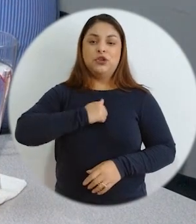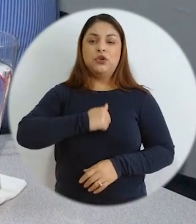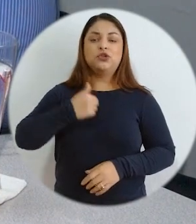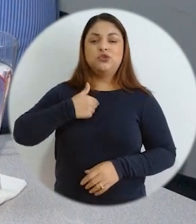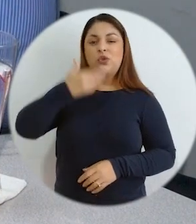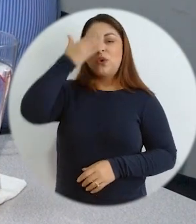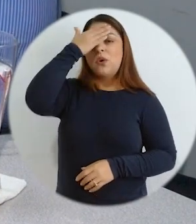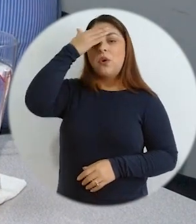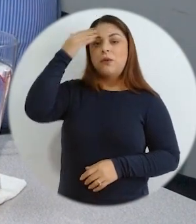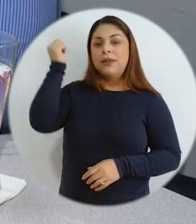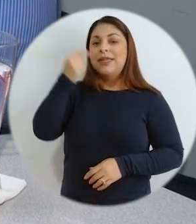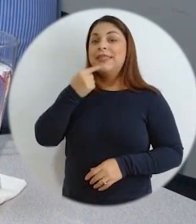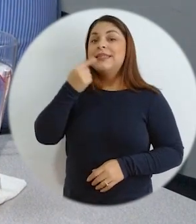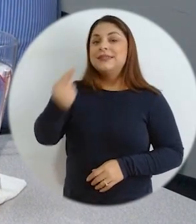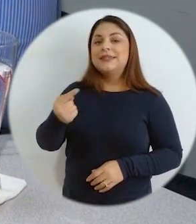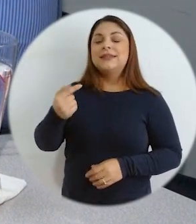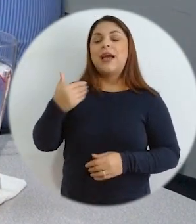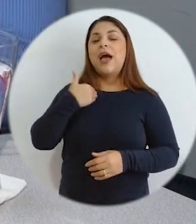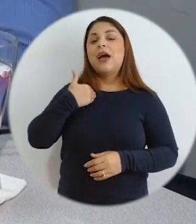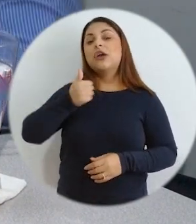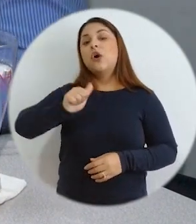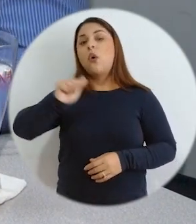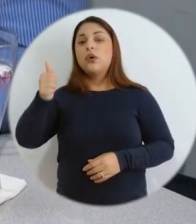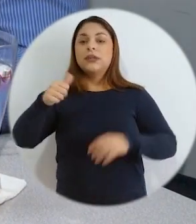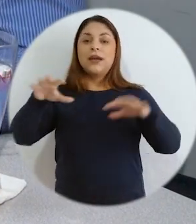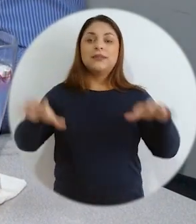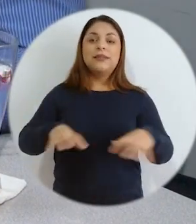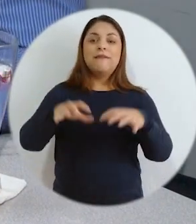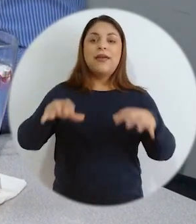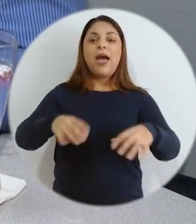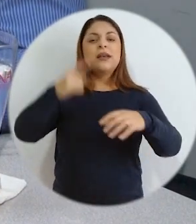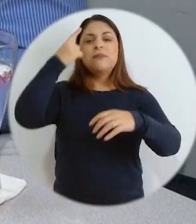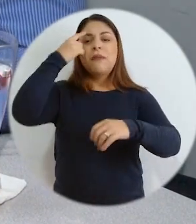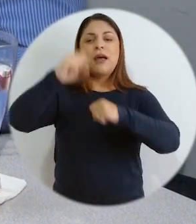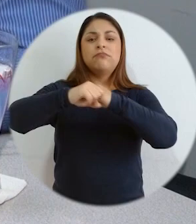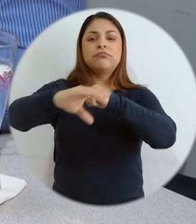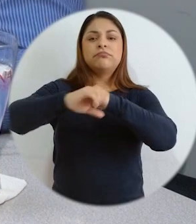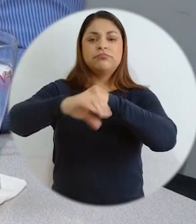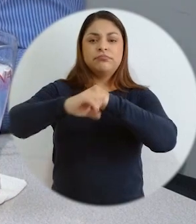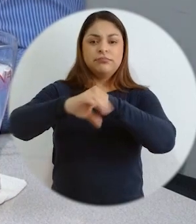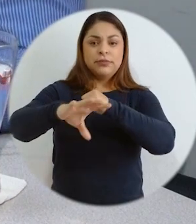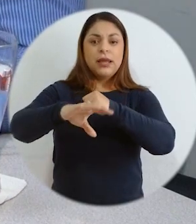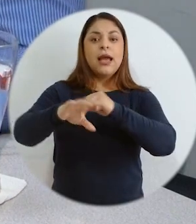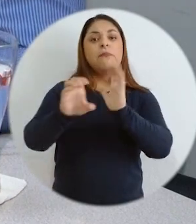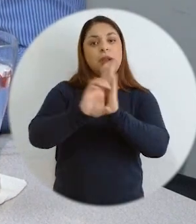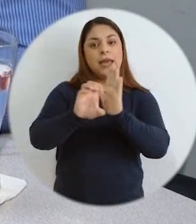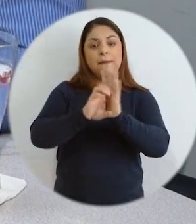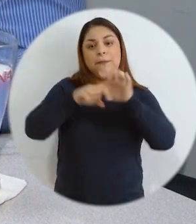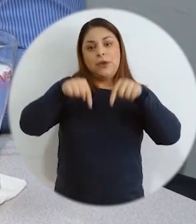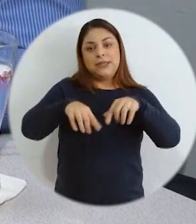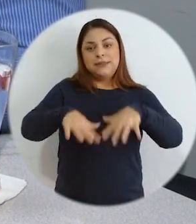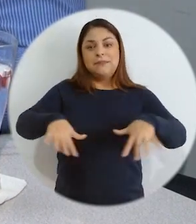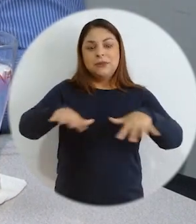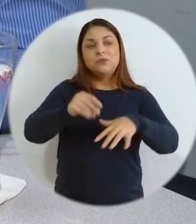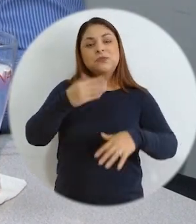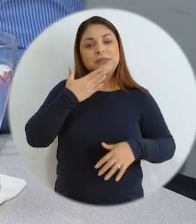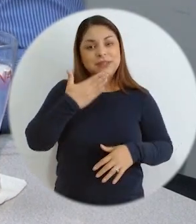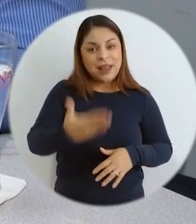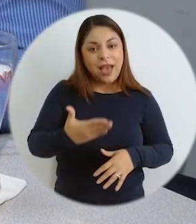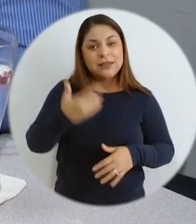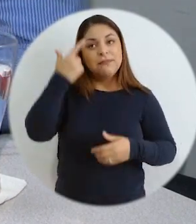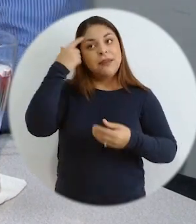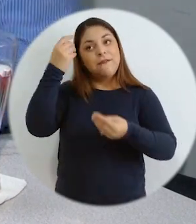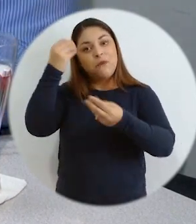Claro, bueno, perdón, olvidé mencionar que tenemos otras actividades de difusión, nos interesa mucho y aprovechamos y agradecemos estos